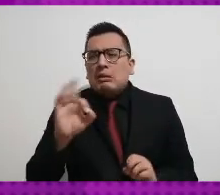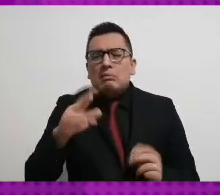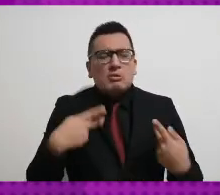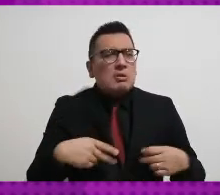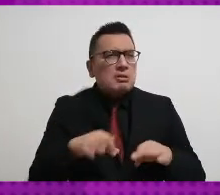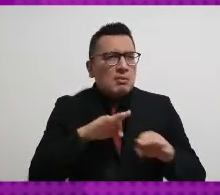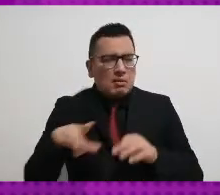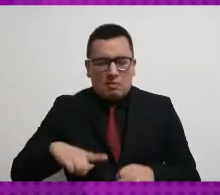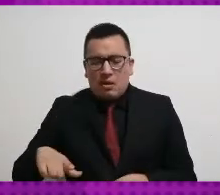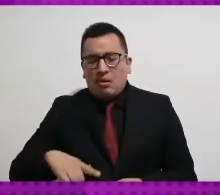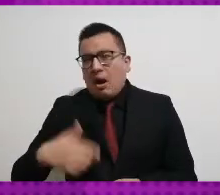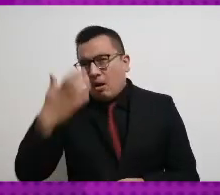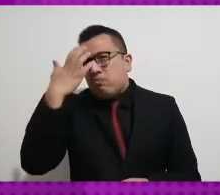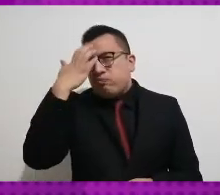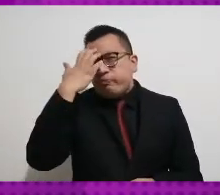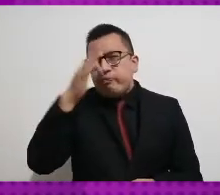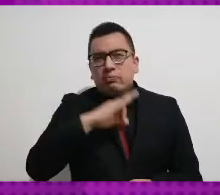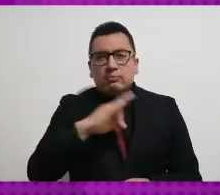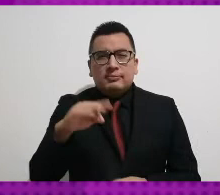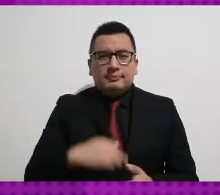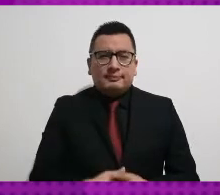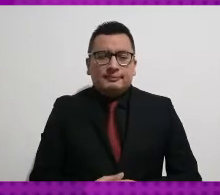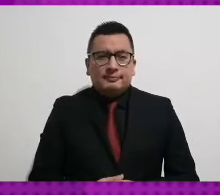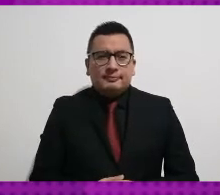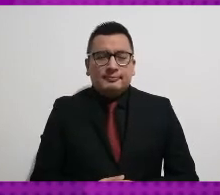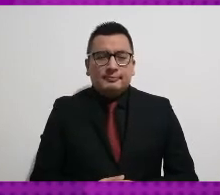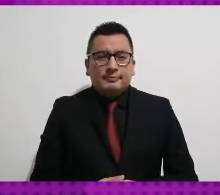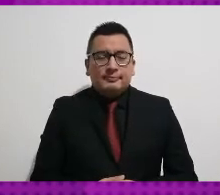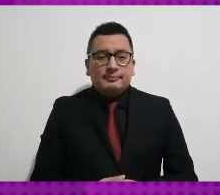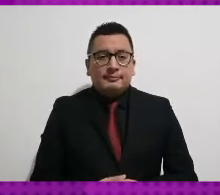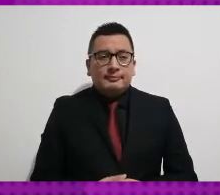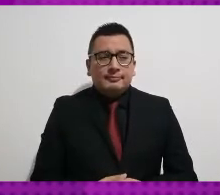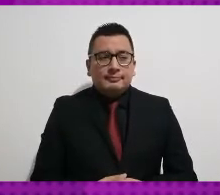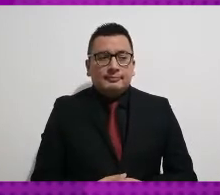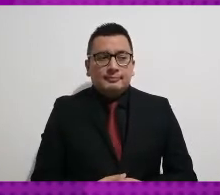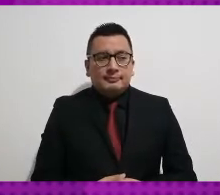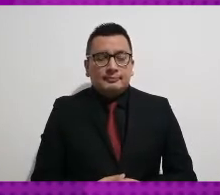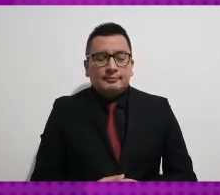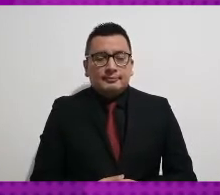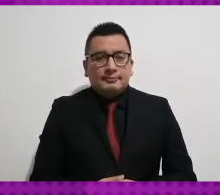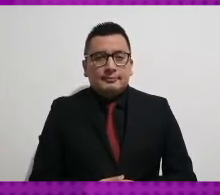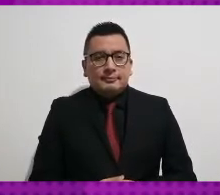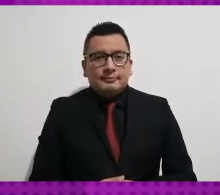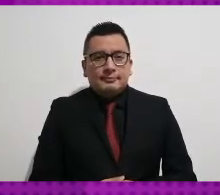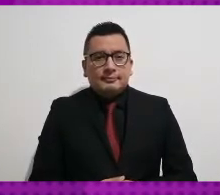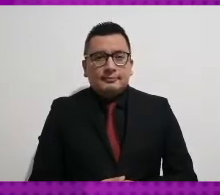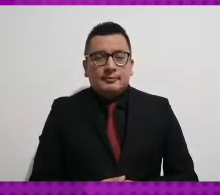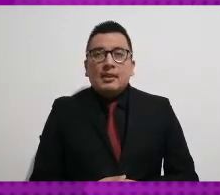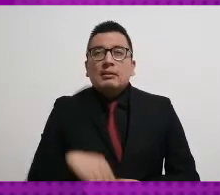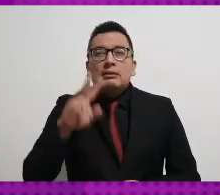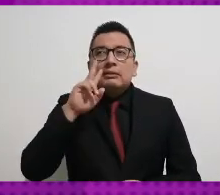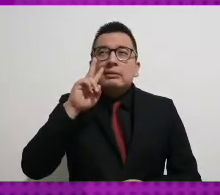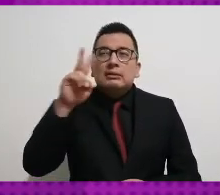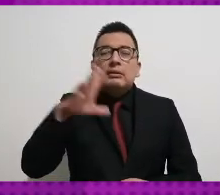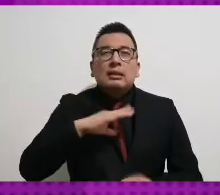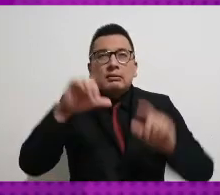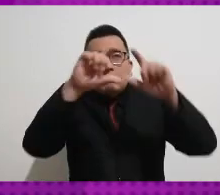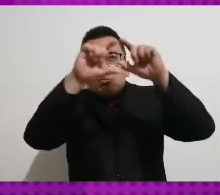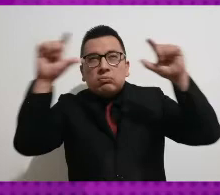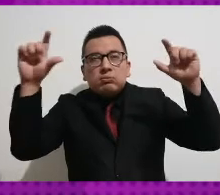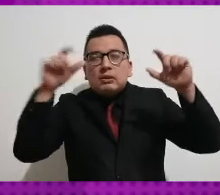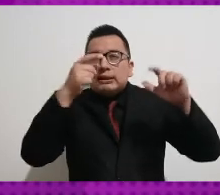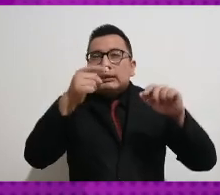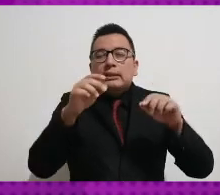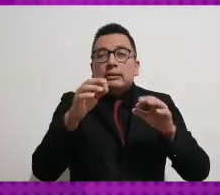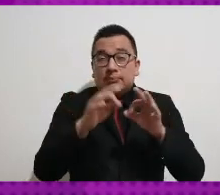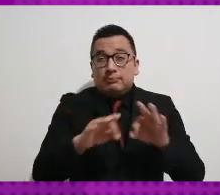página oficial de la Contraloría Interna. Y bueno, estamos aquí en nuestra página oficial. Si podemos ver este